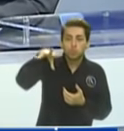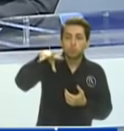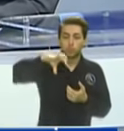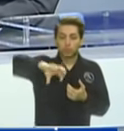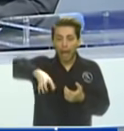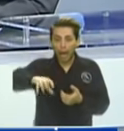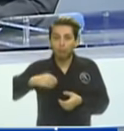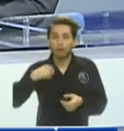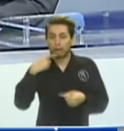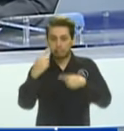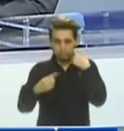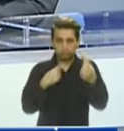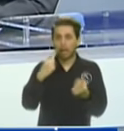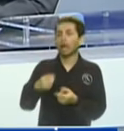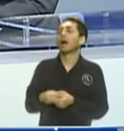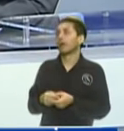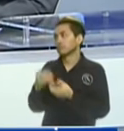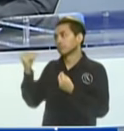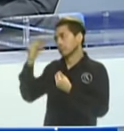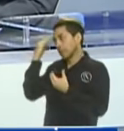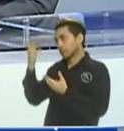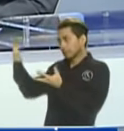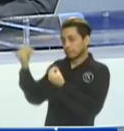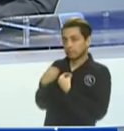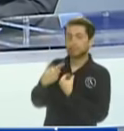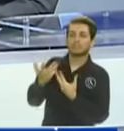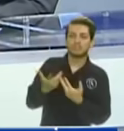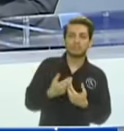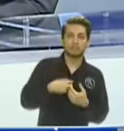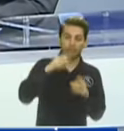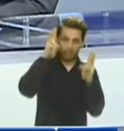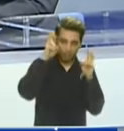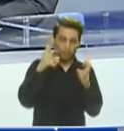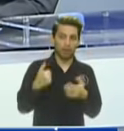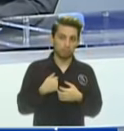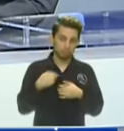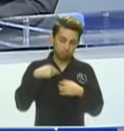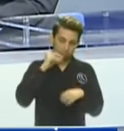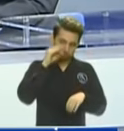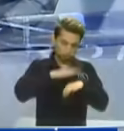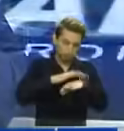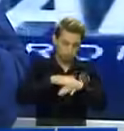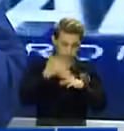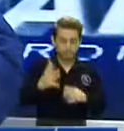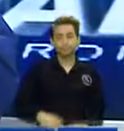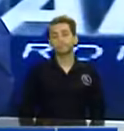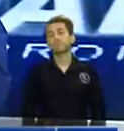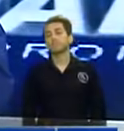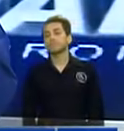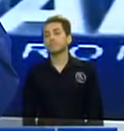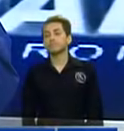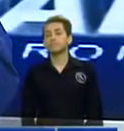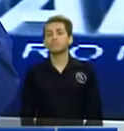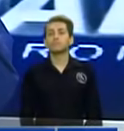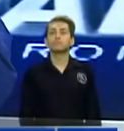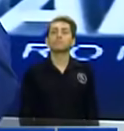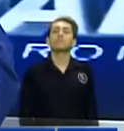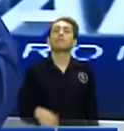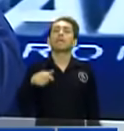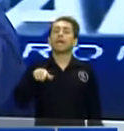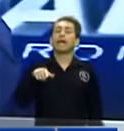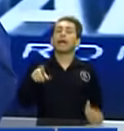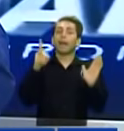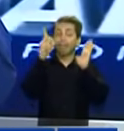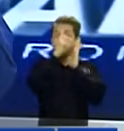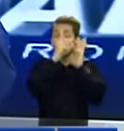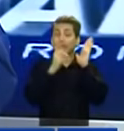le agradezco en el alma el tema y le voy a contar. el decreto 15-2020